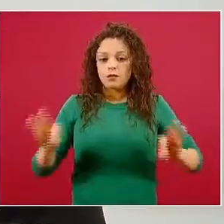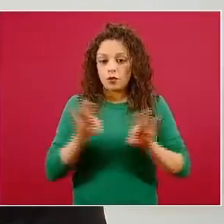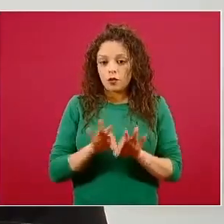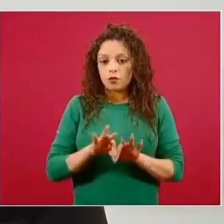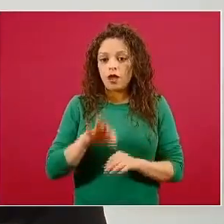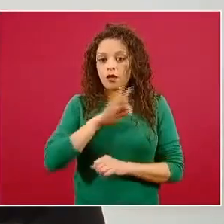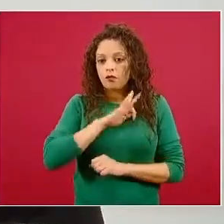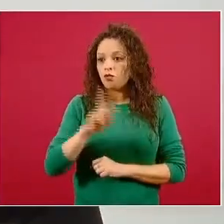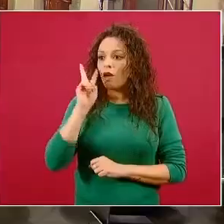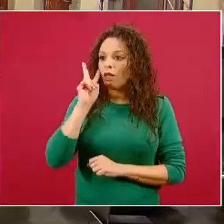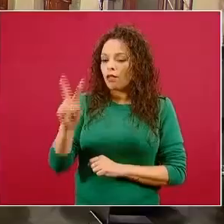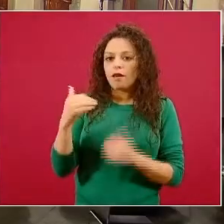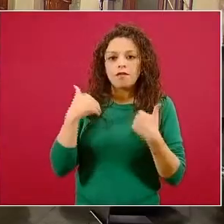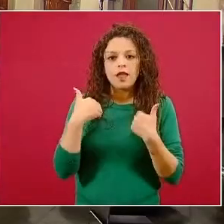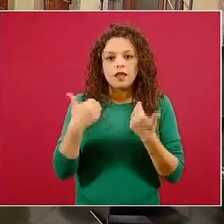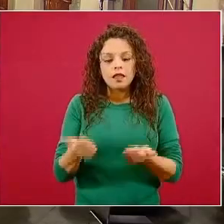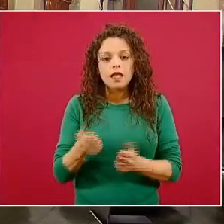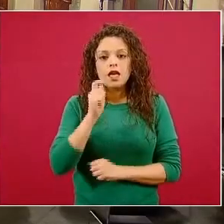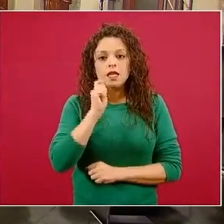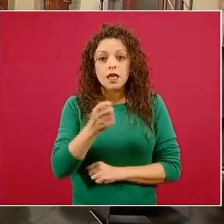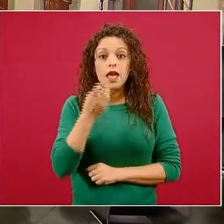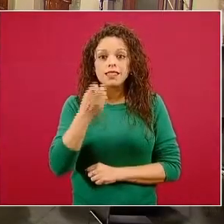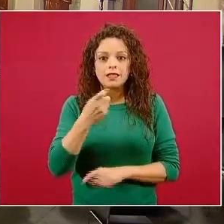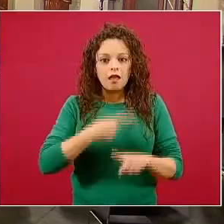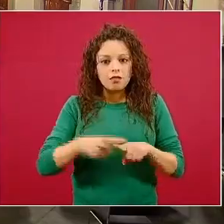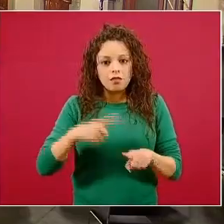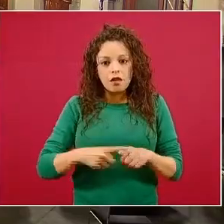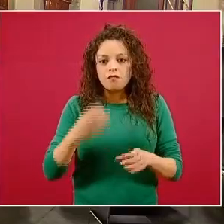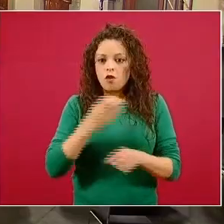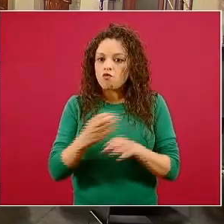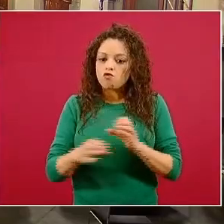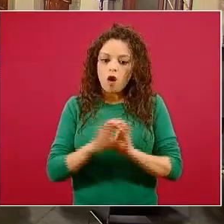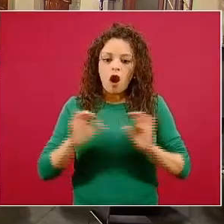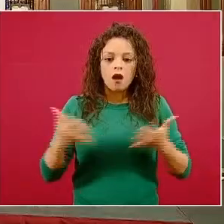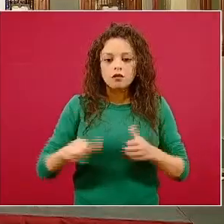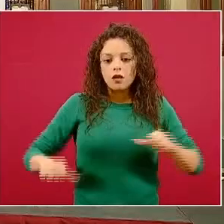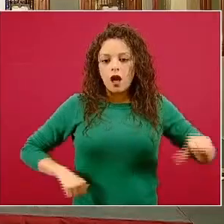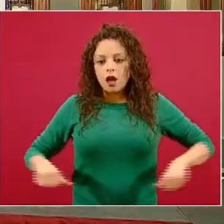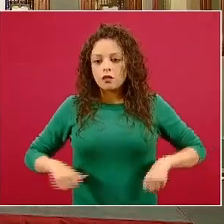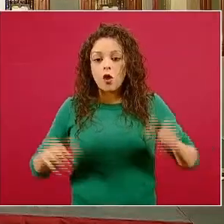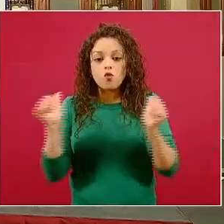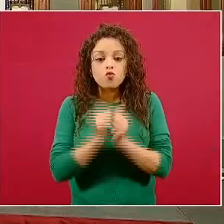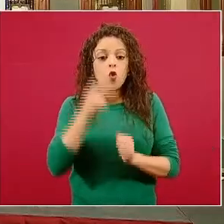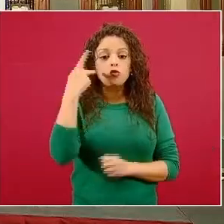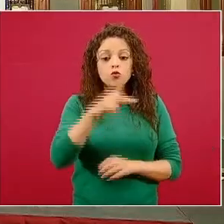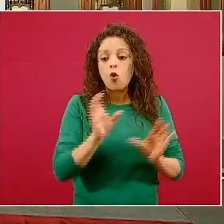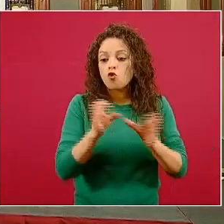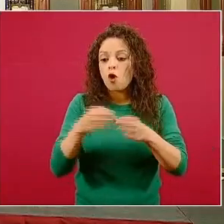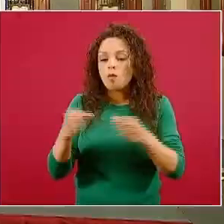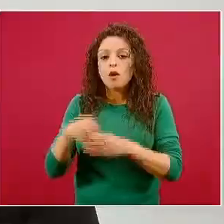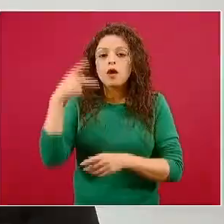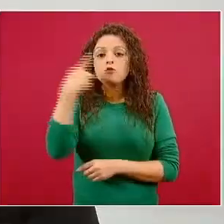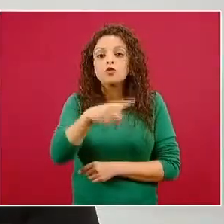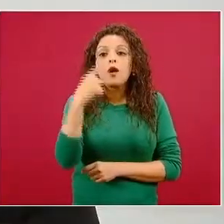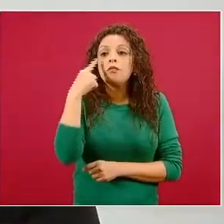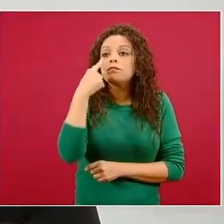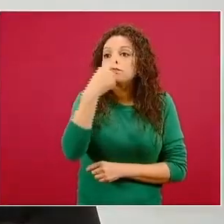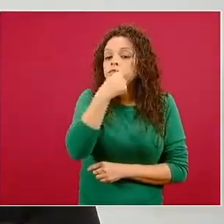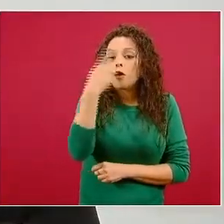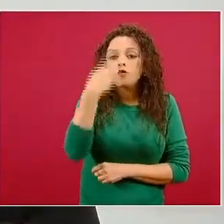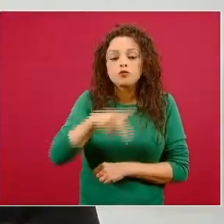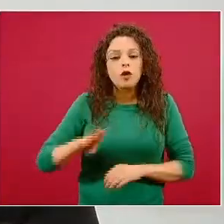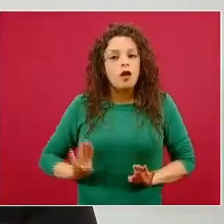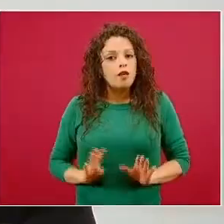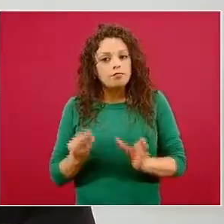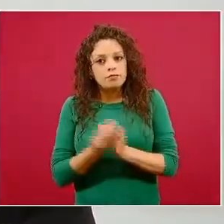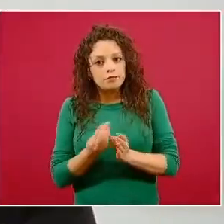la importancia de estas acciones desde el punto de vista de las comunidades. Y se comentaba desde el principio de